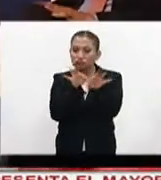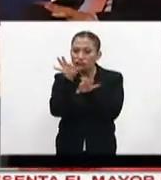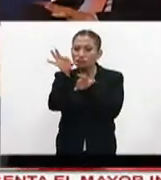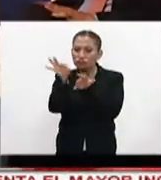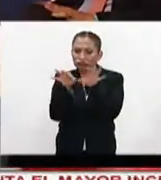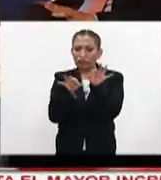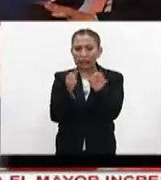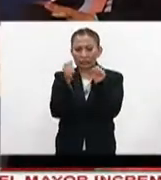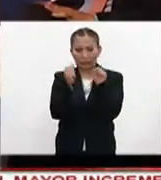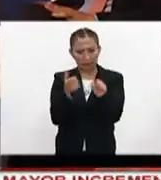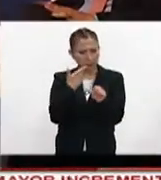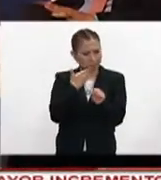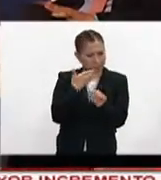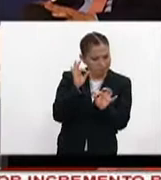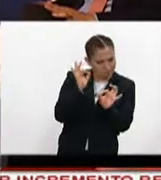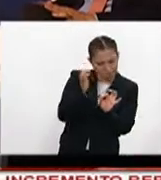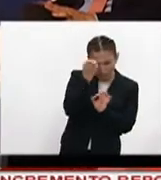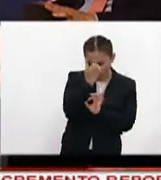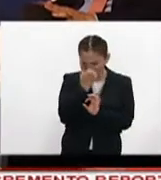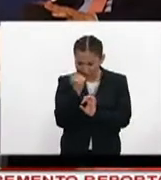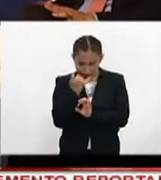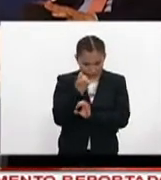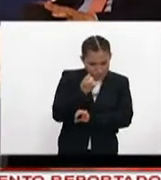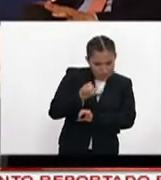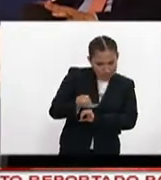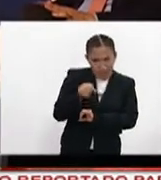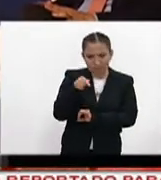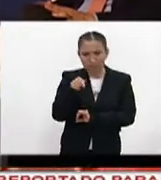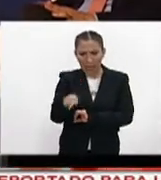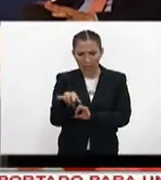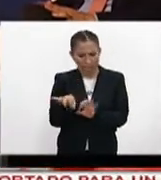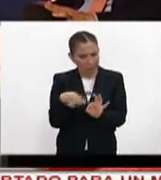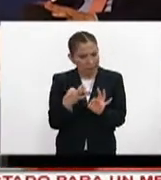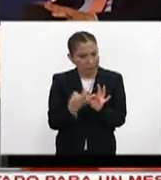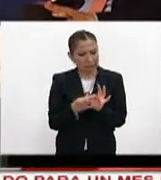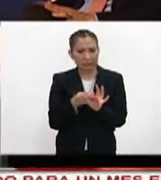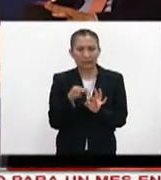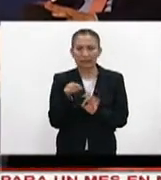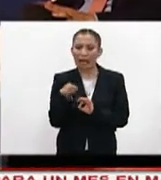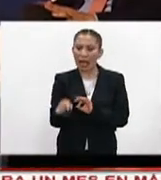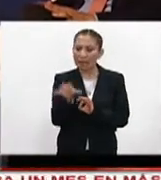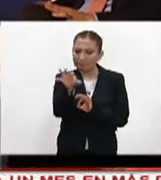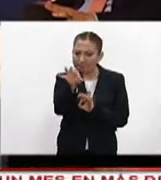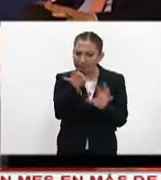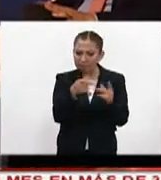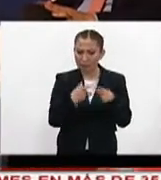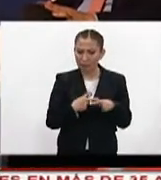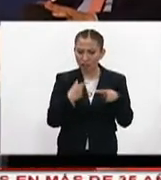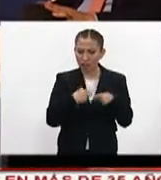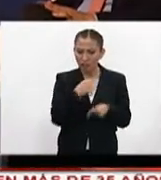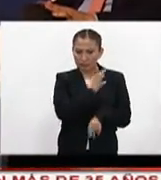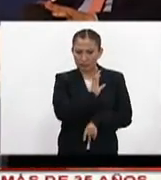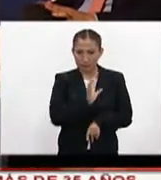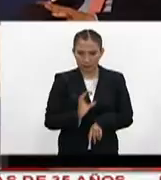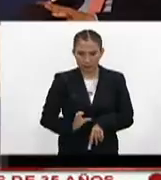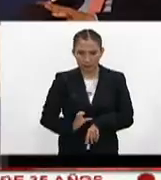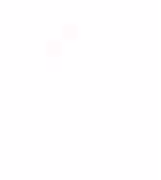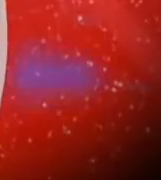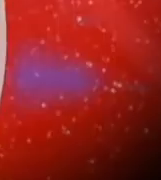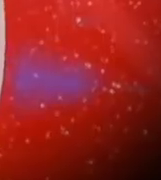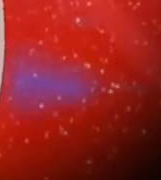luego asegura la imparcialidad y la idoneidad en la selección de los candidatos.